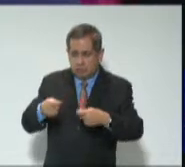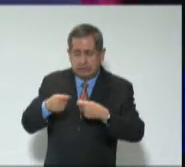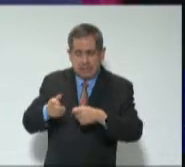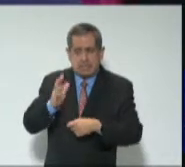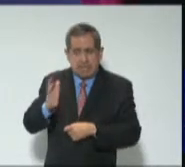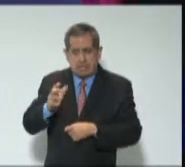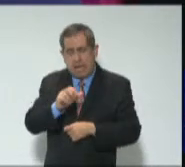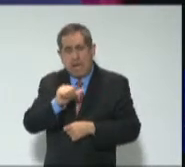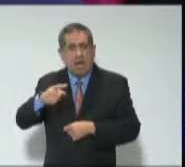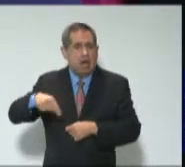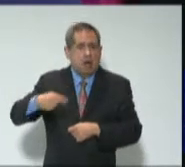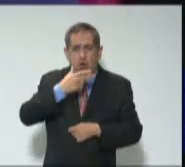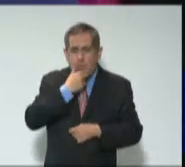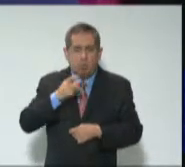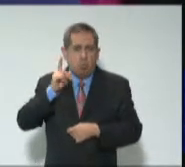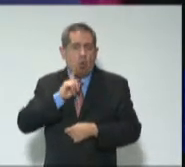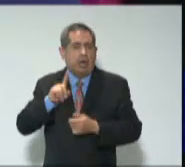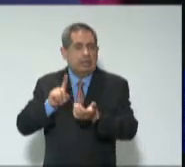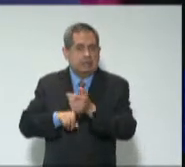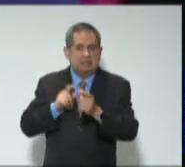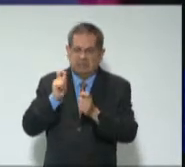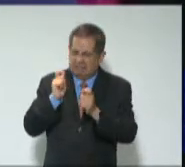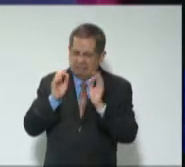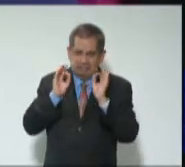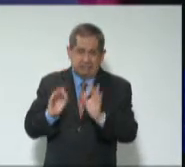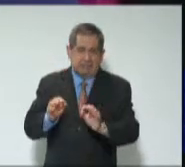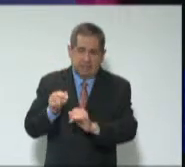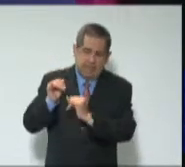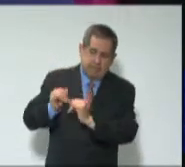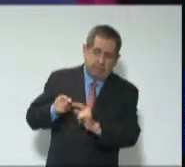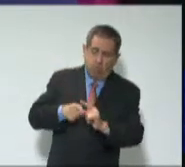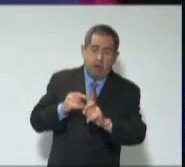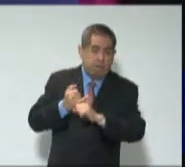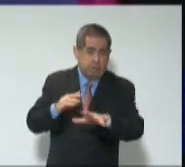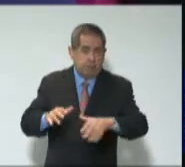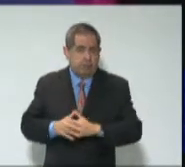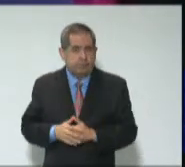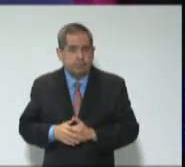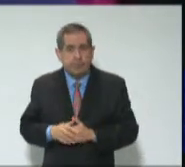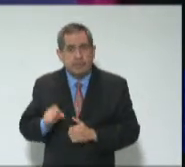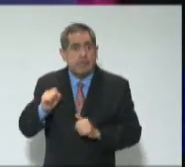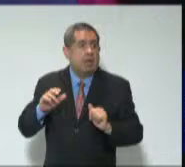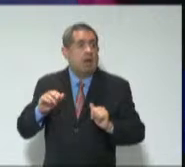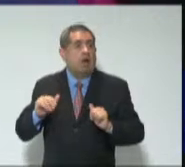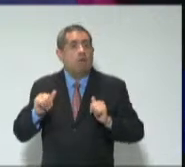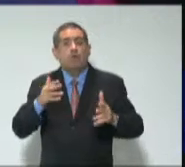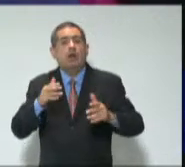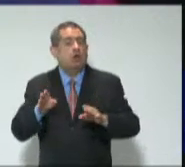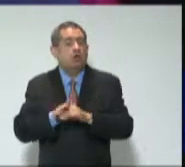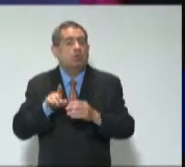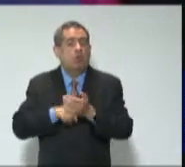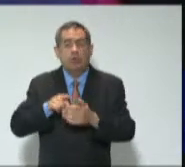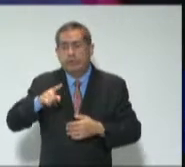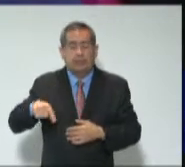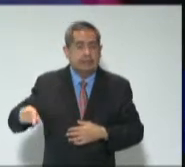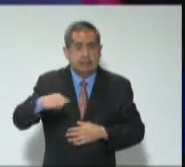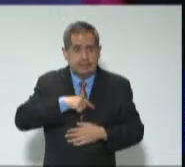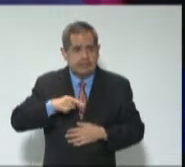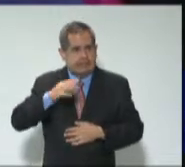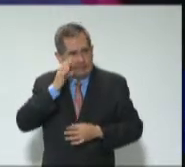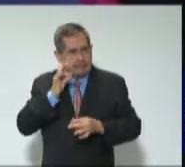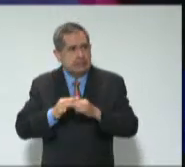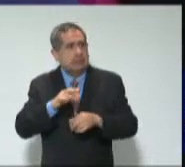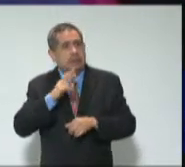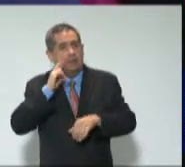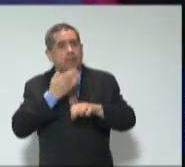las y los legisladores En lo individual hacia fuera mejorando el grado de cumplimiento de las